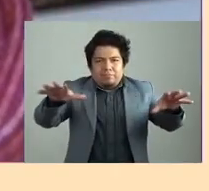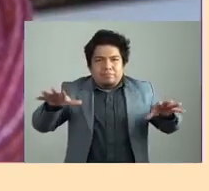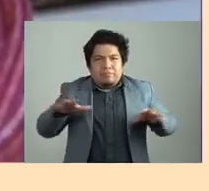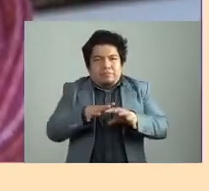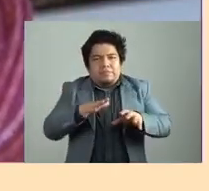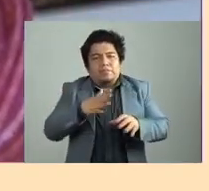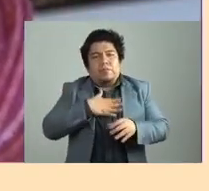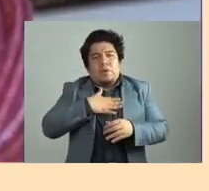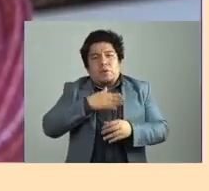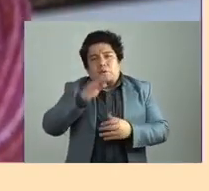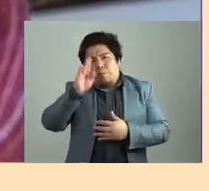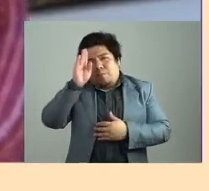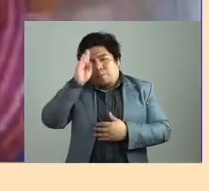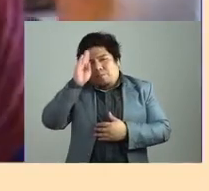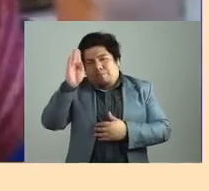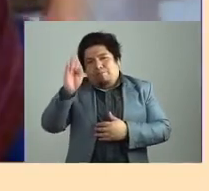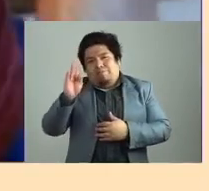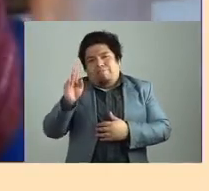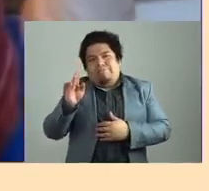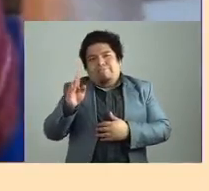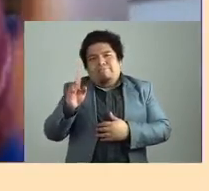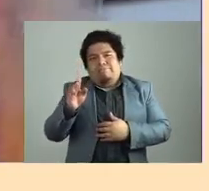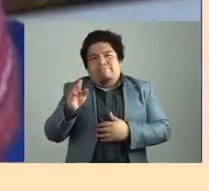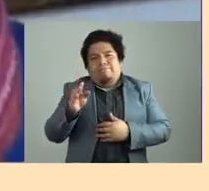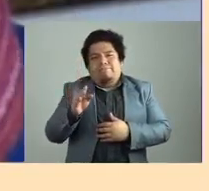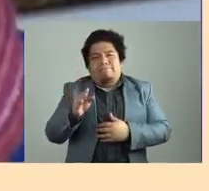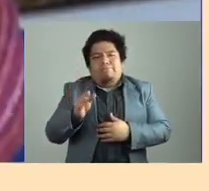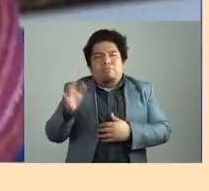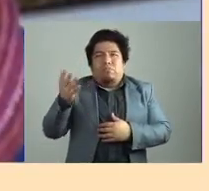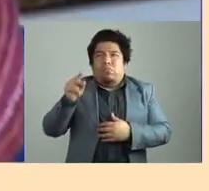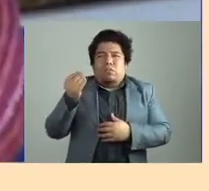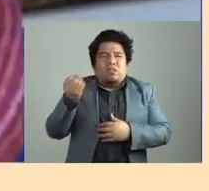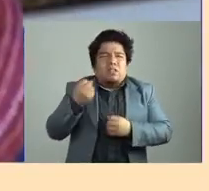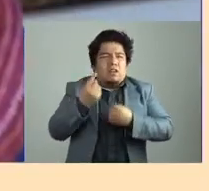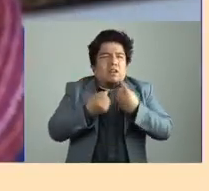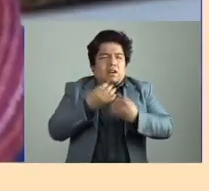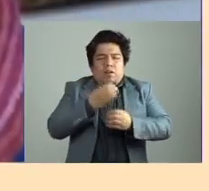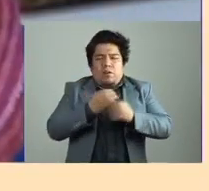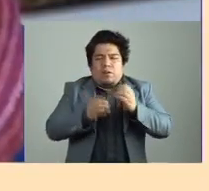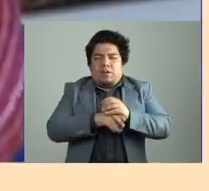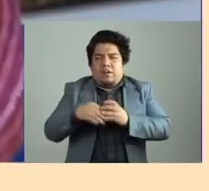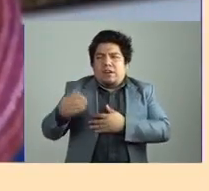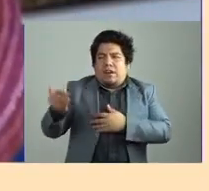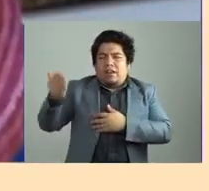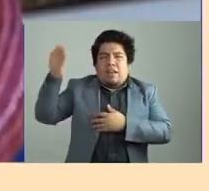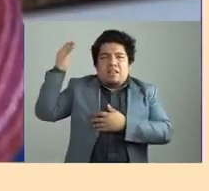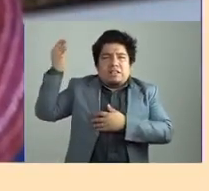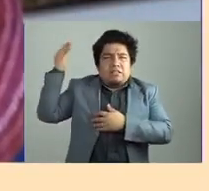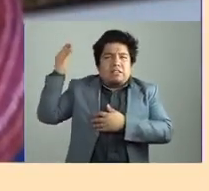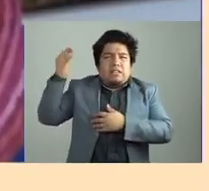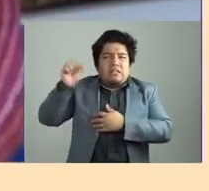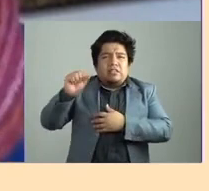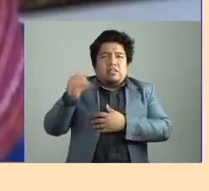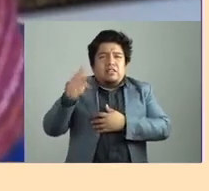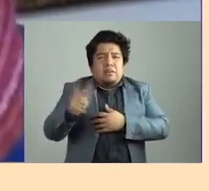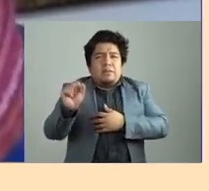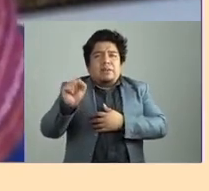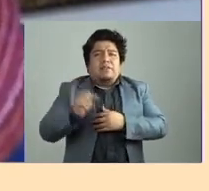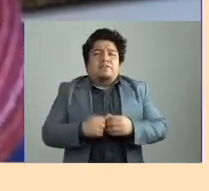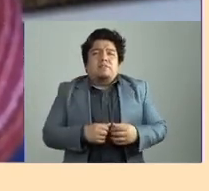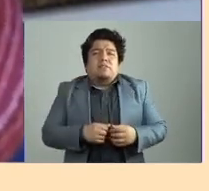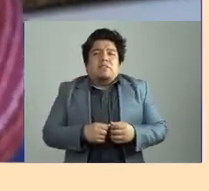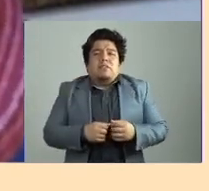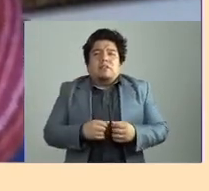de conectarme al famoso saltillo de muchos años atrás de vandana shiva en la cual en lo cual